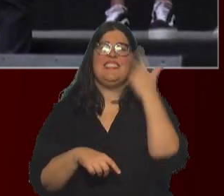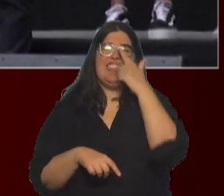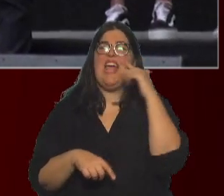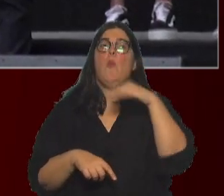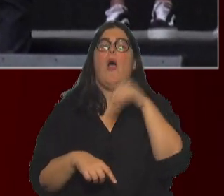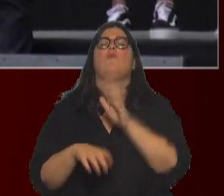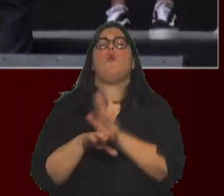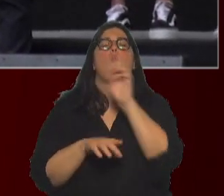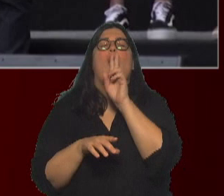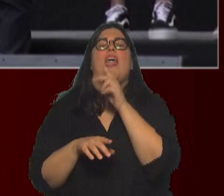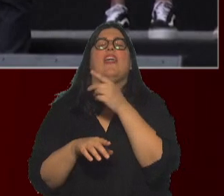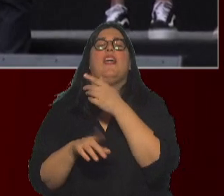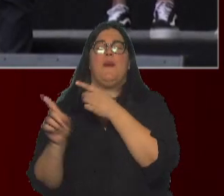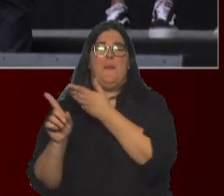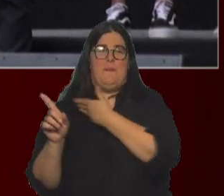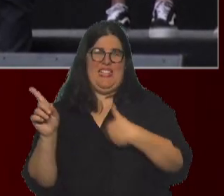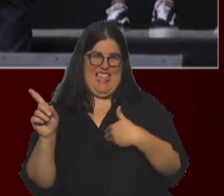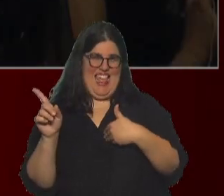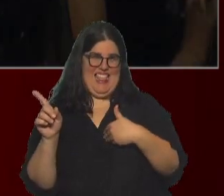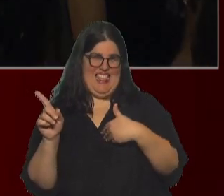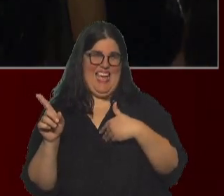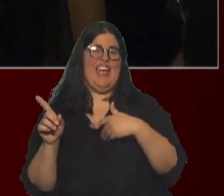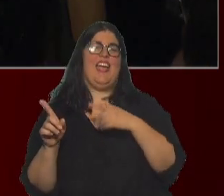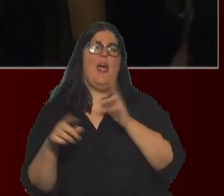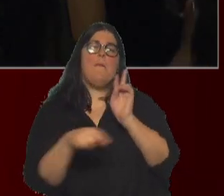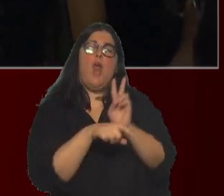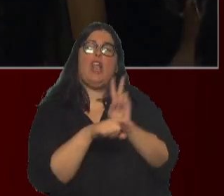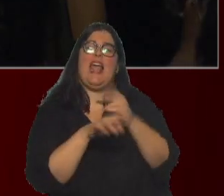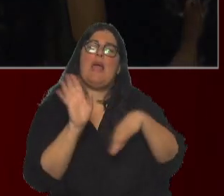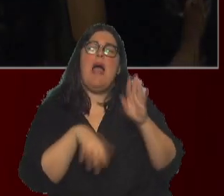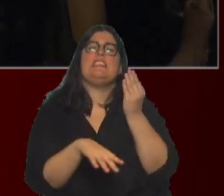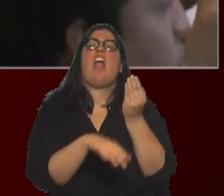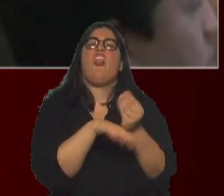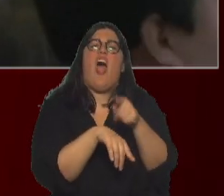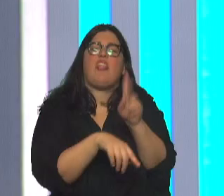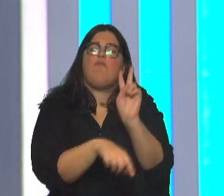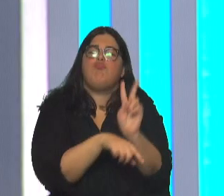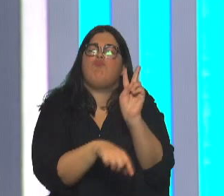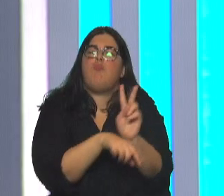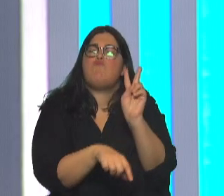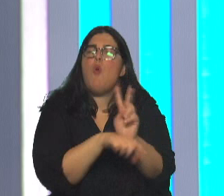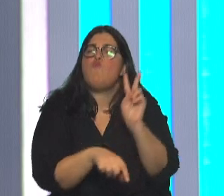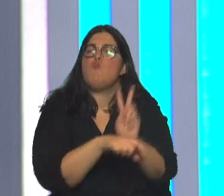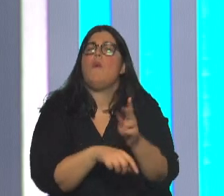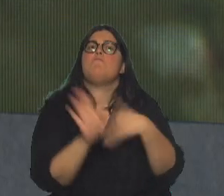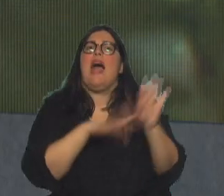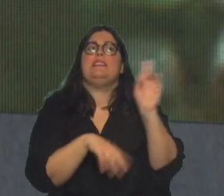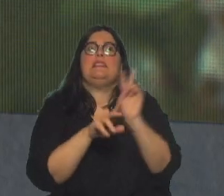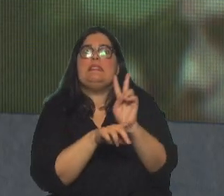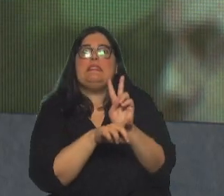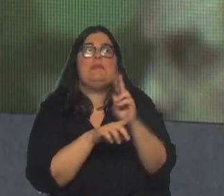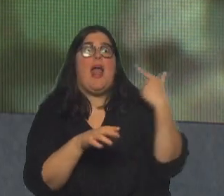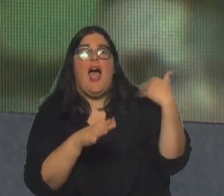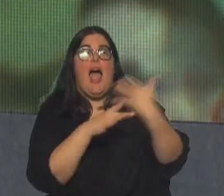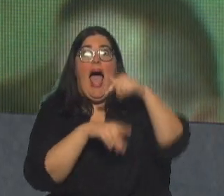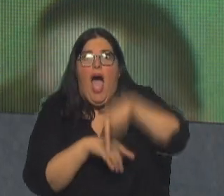López Obrador, siempre se decía entre bambalinas, ¿no?, que era la candidata de López Obrador. Sí, la estaba reservando para este momento, esto es así. Exactamente, López Obrador